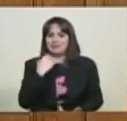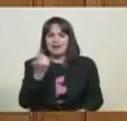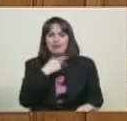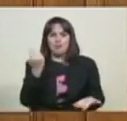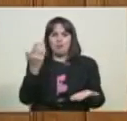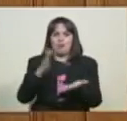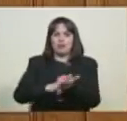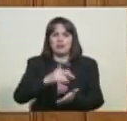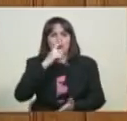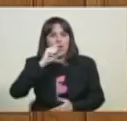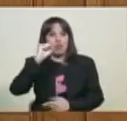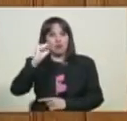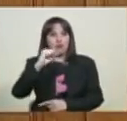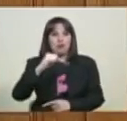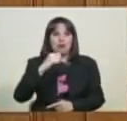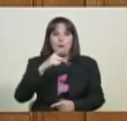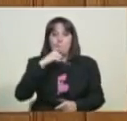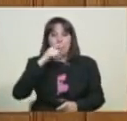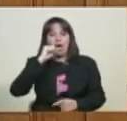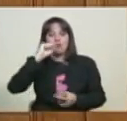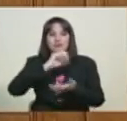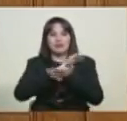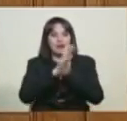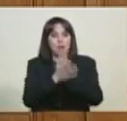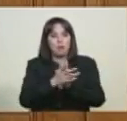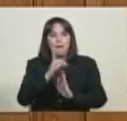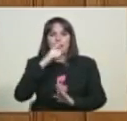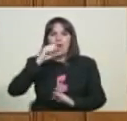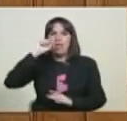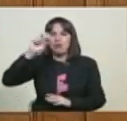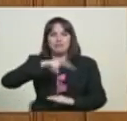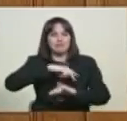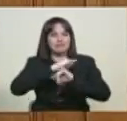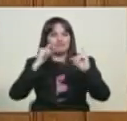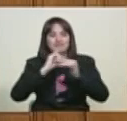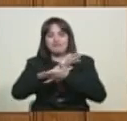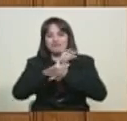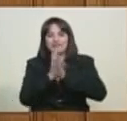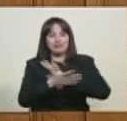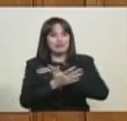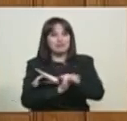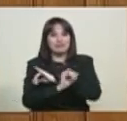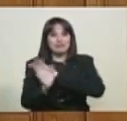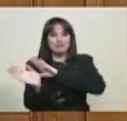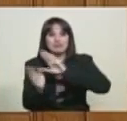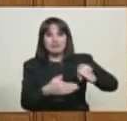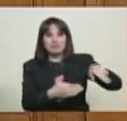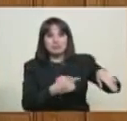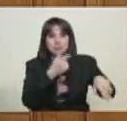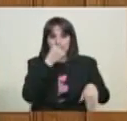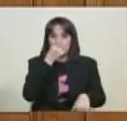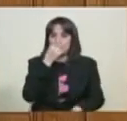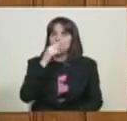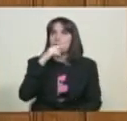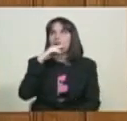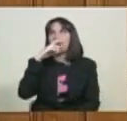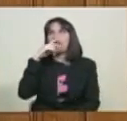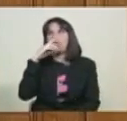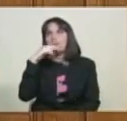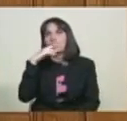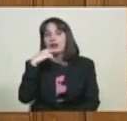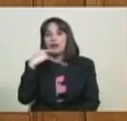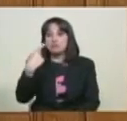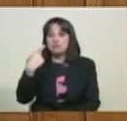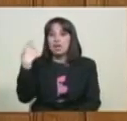es inminente, Maduro se acabó, Maduro cae, Maduro desaparece. A pesar de las declaraciones que en Venezuela,